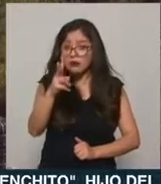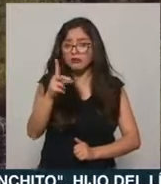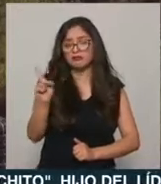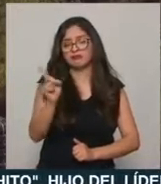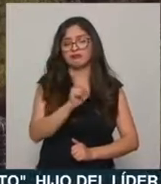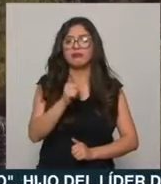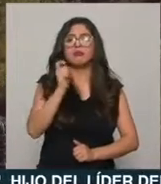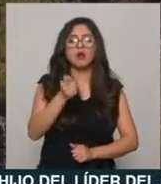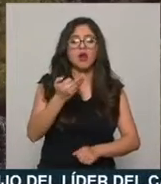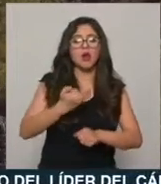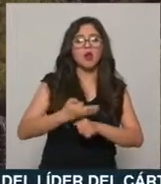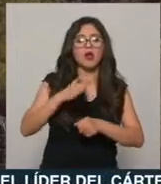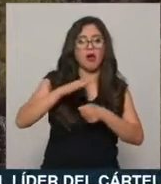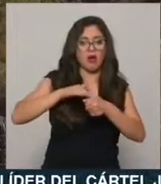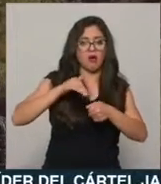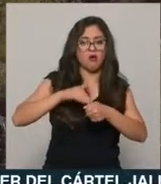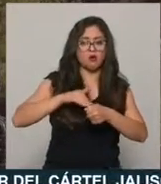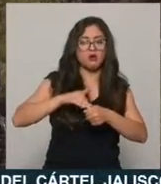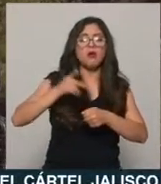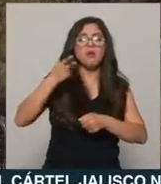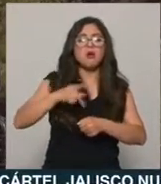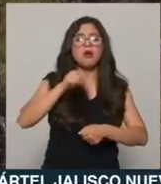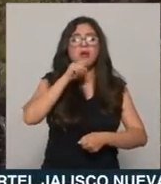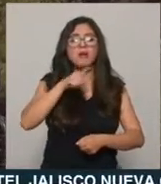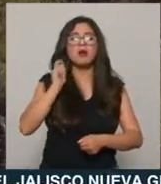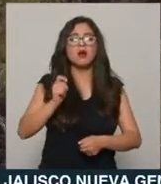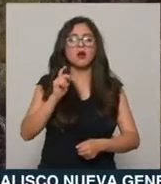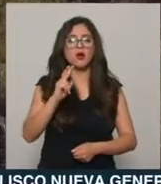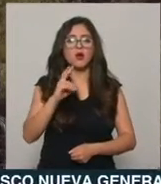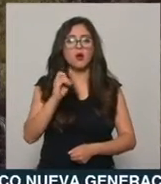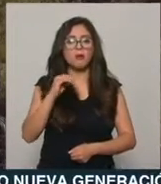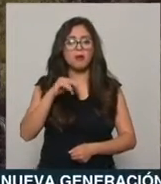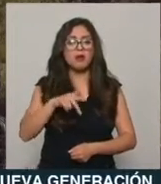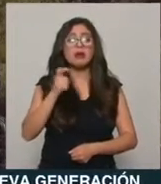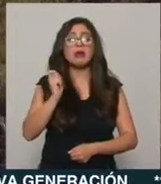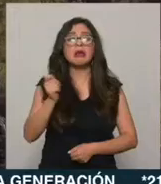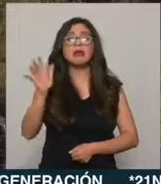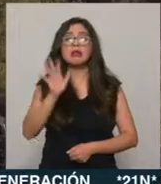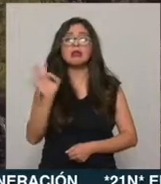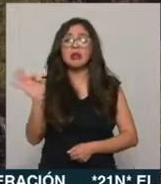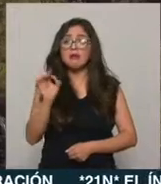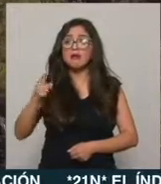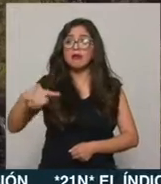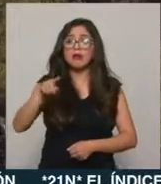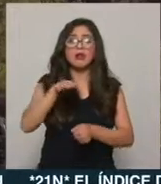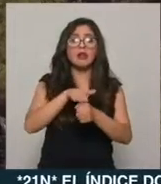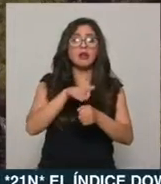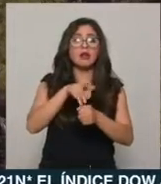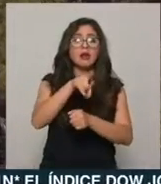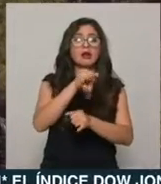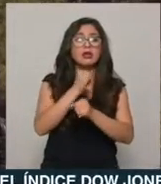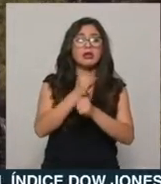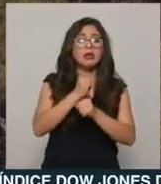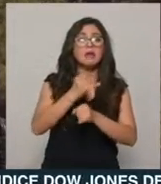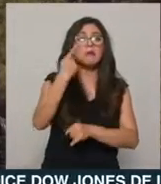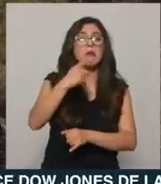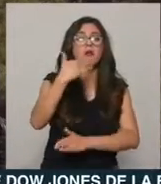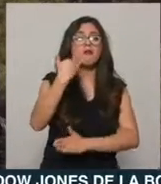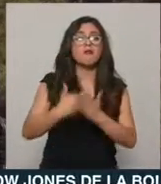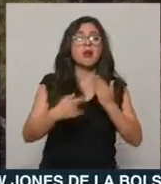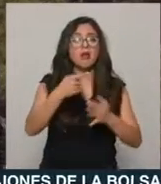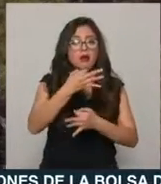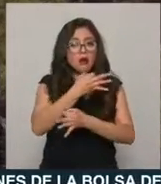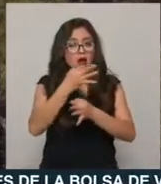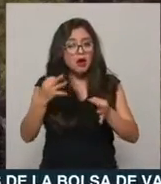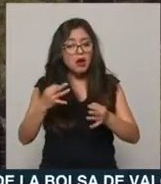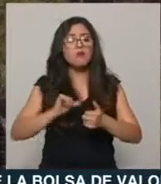hablamos ahora de acoso, pero también tiene que ver con el grooming, que se le da la seducción por internet, y eso es mucho más difícil que te lo cuenten. Entonces, por eso es que el